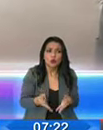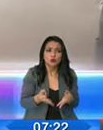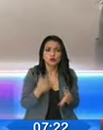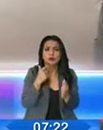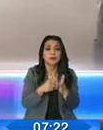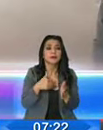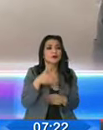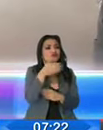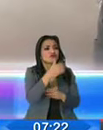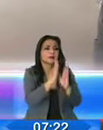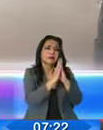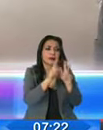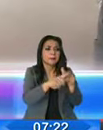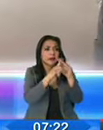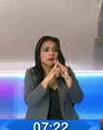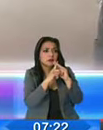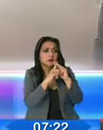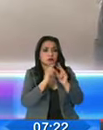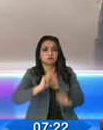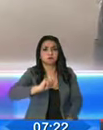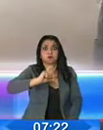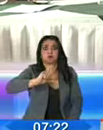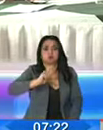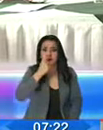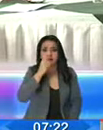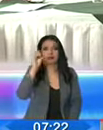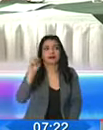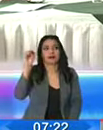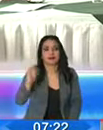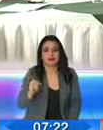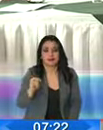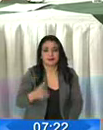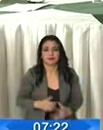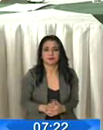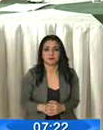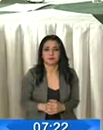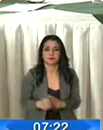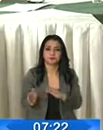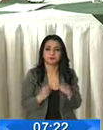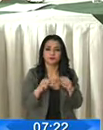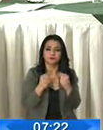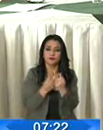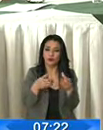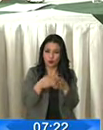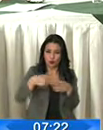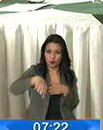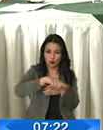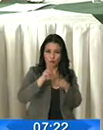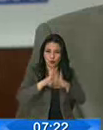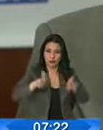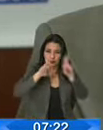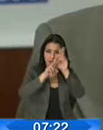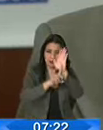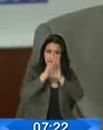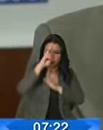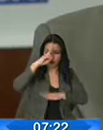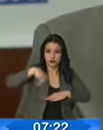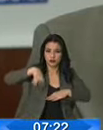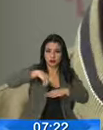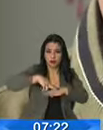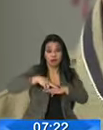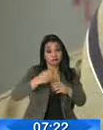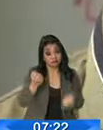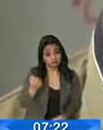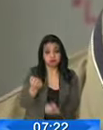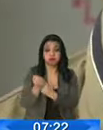crédito, vuelven a inflar los intereses. Por otra parte, el Frente de Unidad para el Desarrollo Nacional mostró todo su apoyo